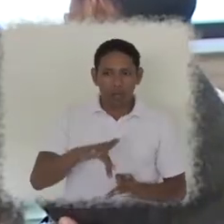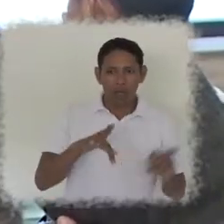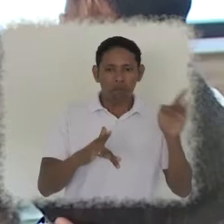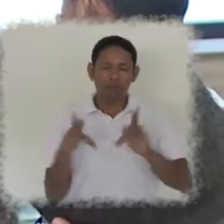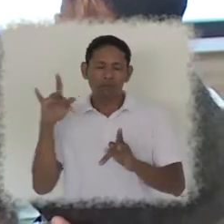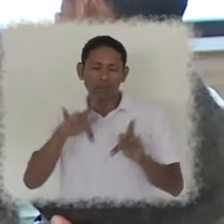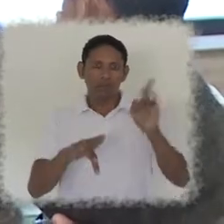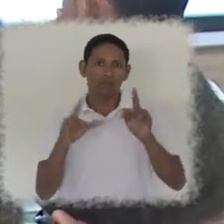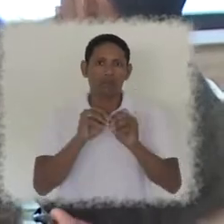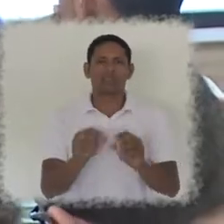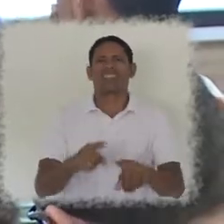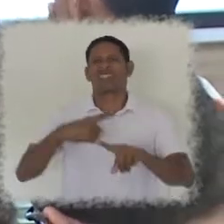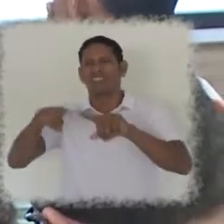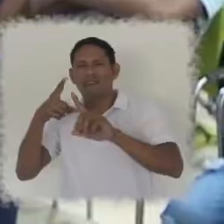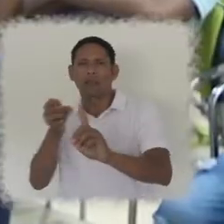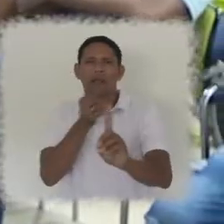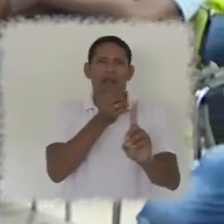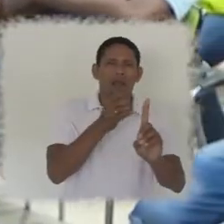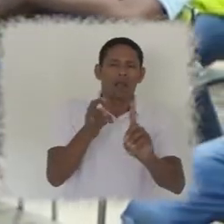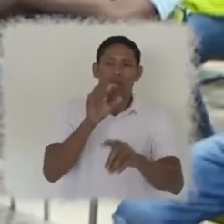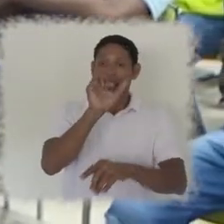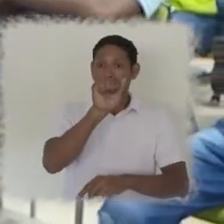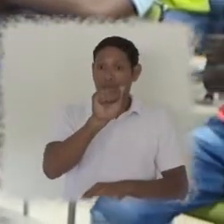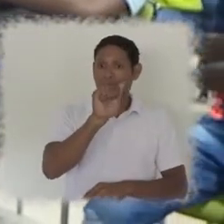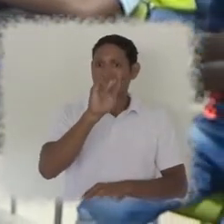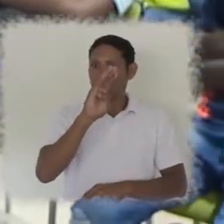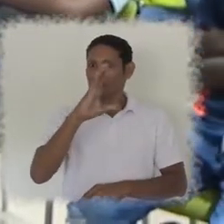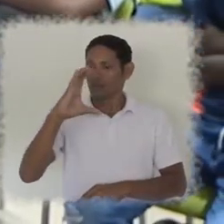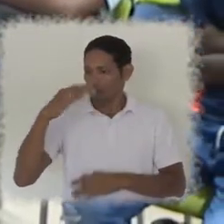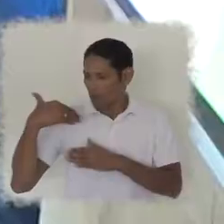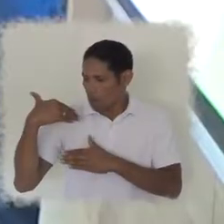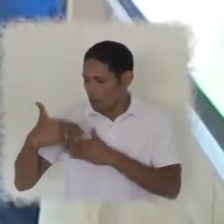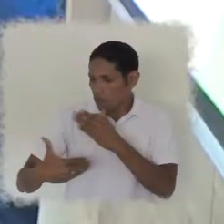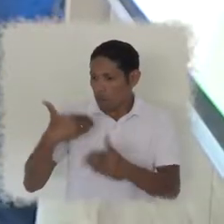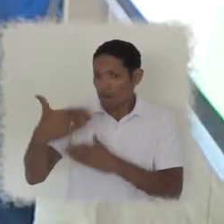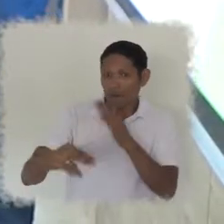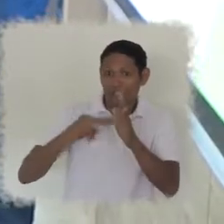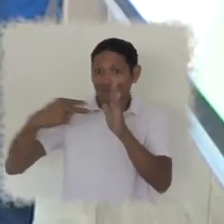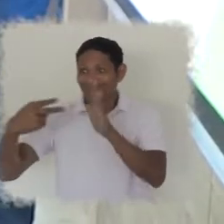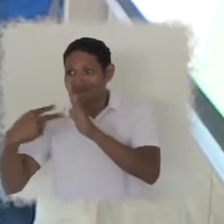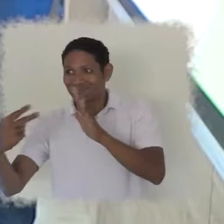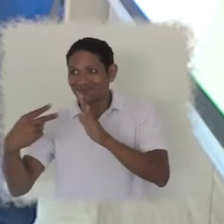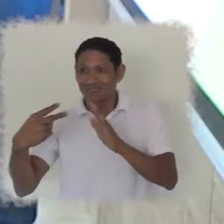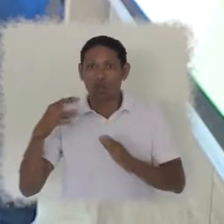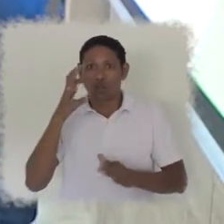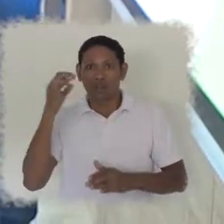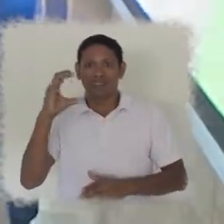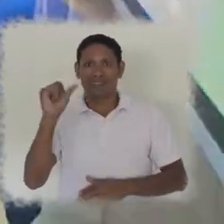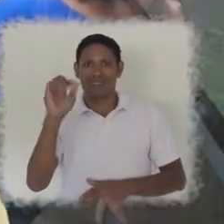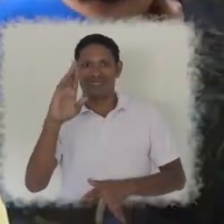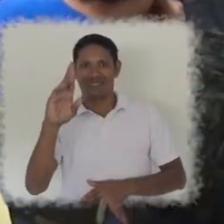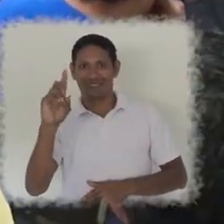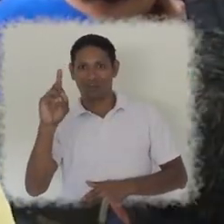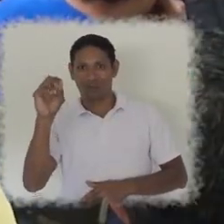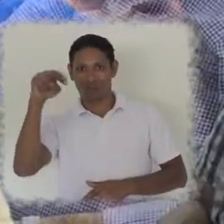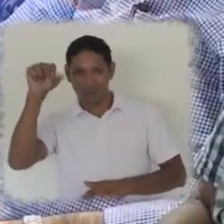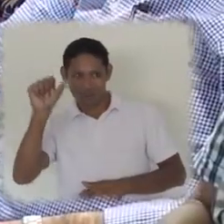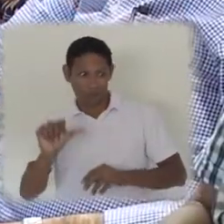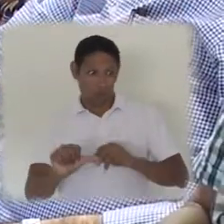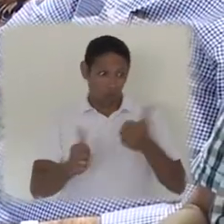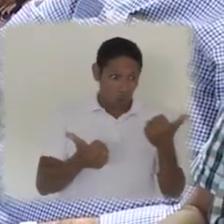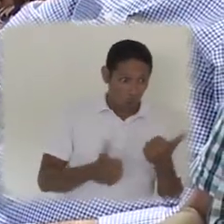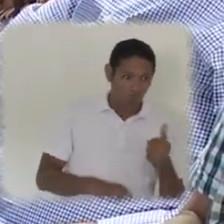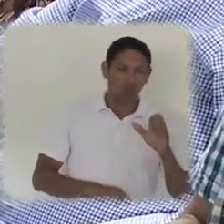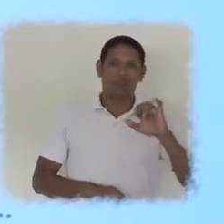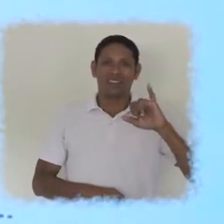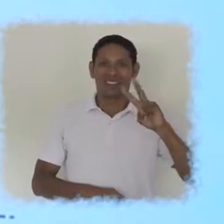parte del programa contó asimismo con conferencias como el ABC de un desarrollo electrónico a cargo de Bernardo Cardona y Eficiencia